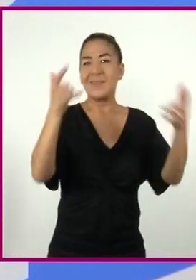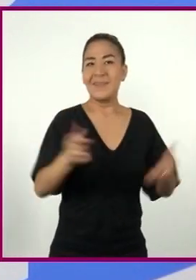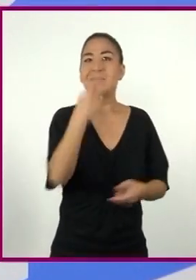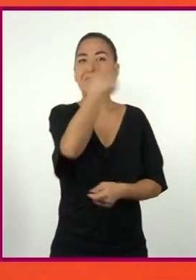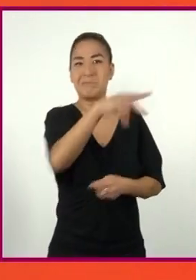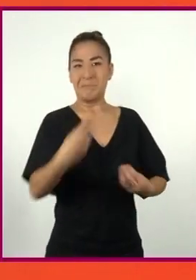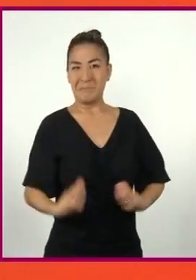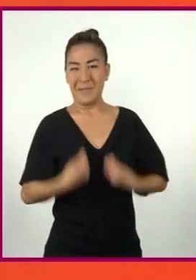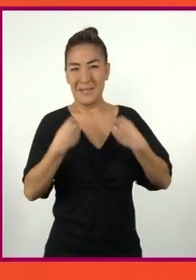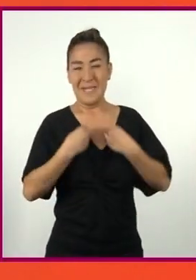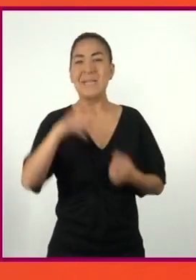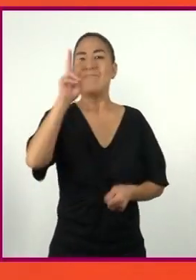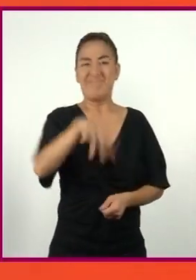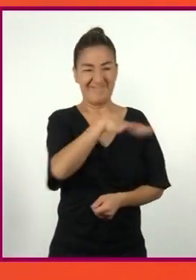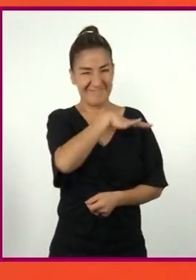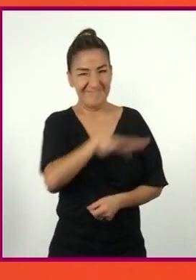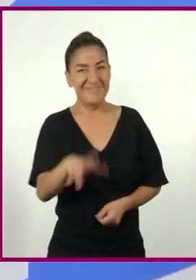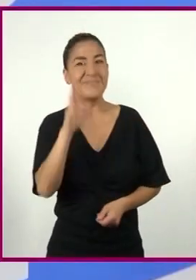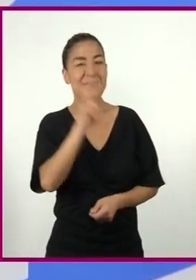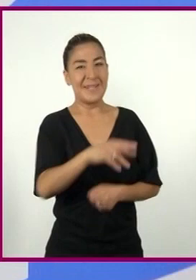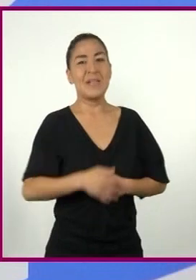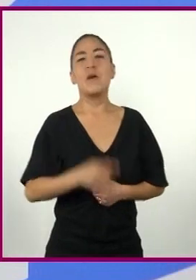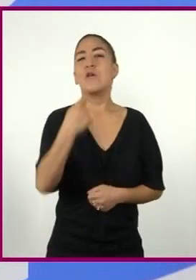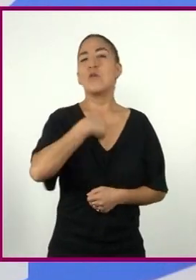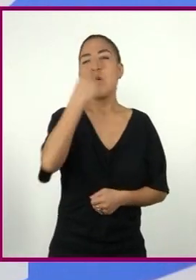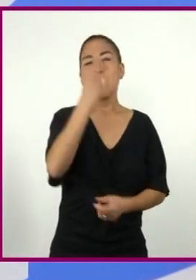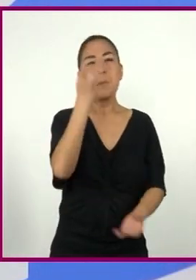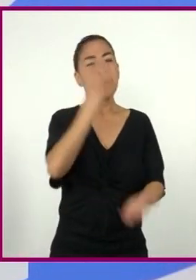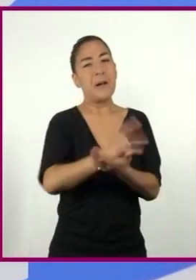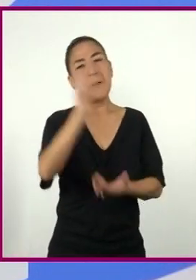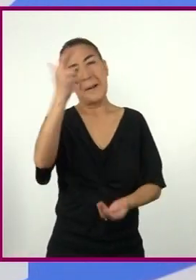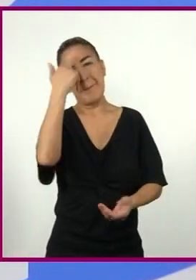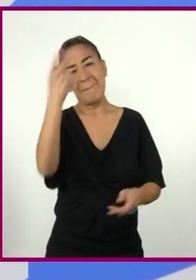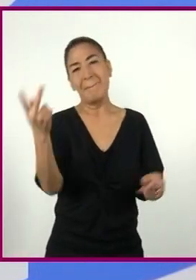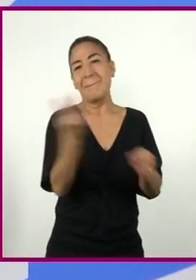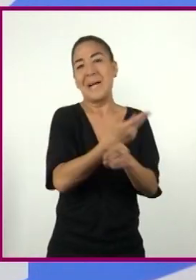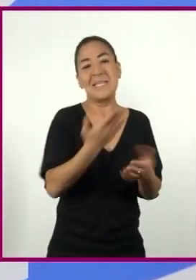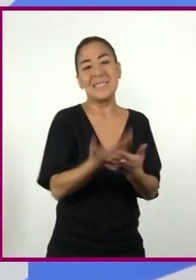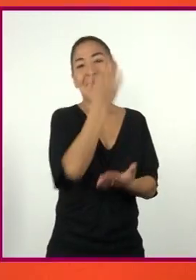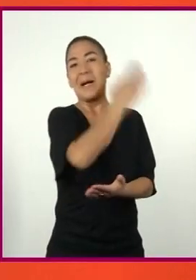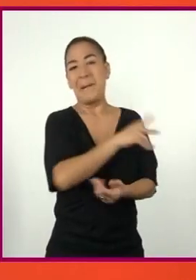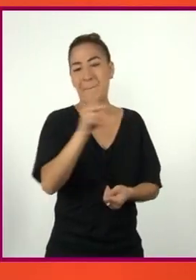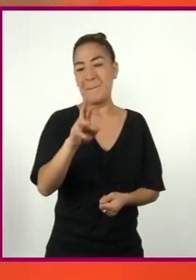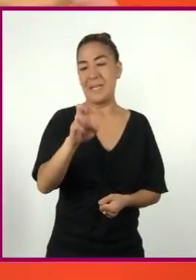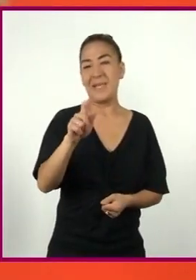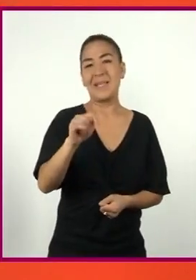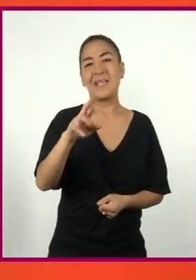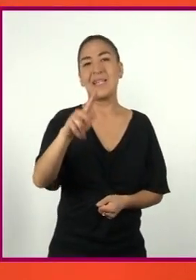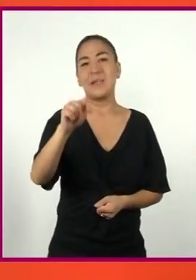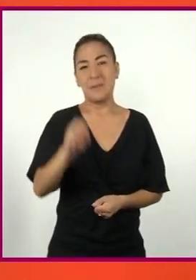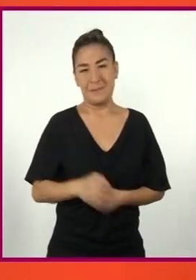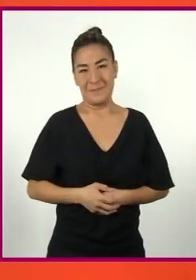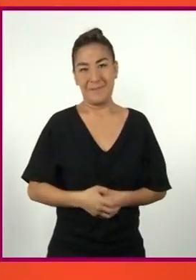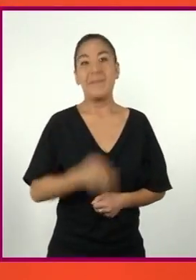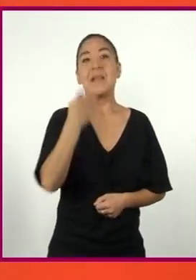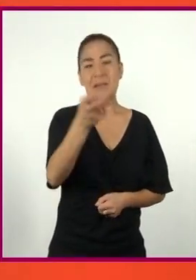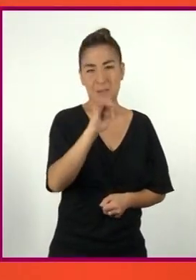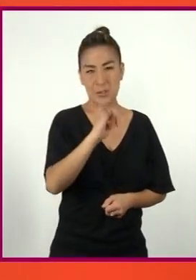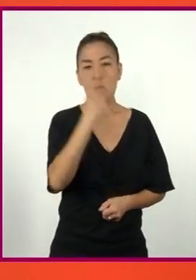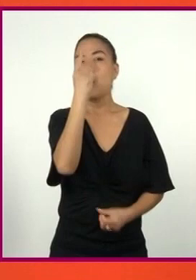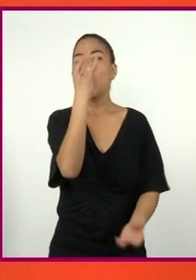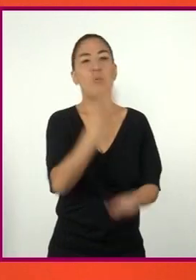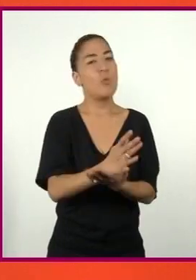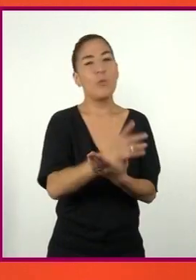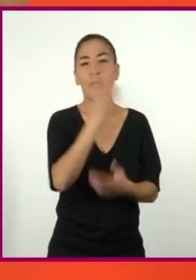vida? Son impresionantes. Yo solo recordaba el pasado o pretérito. De hecho, solo hay un